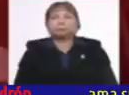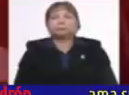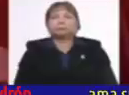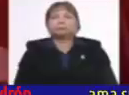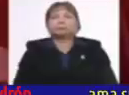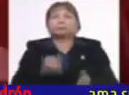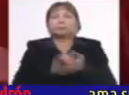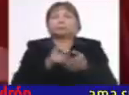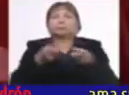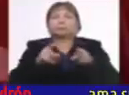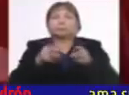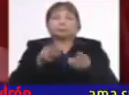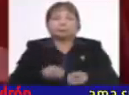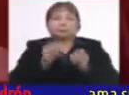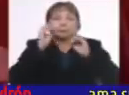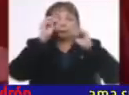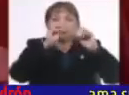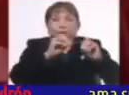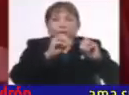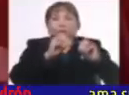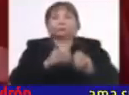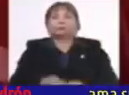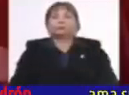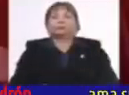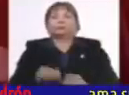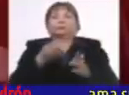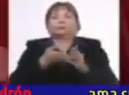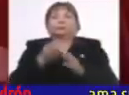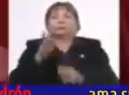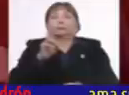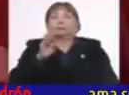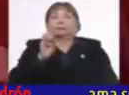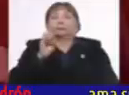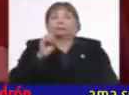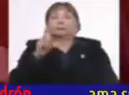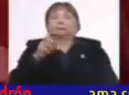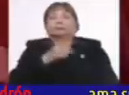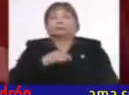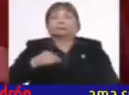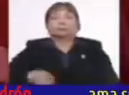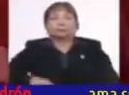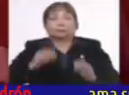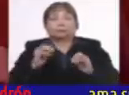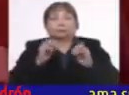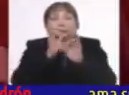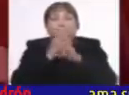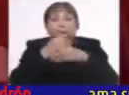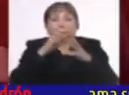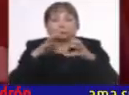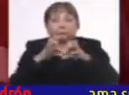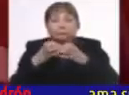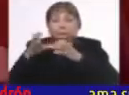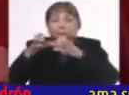que cuando se designa mediante una resolución ministerial la conformación